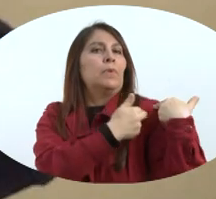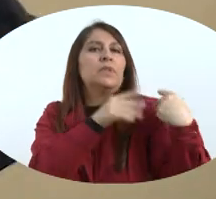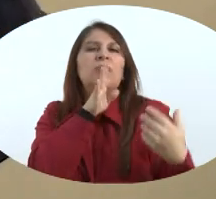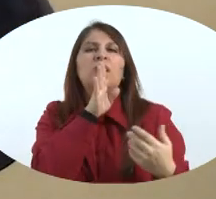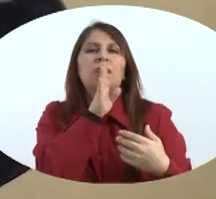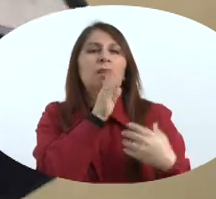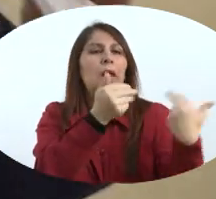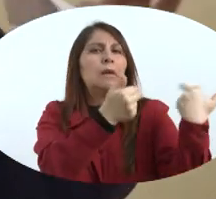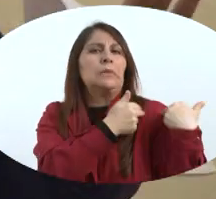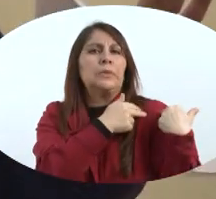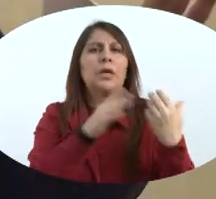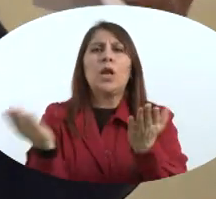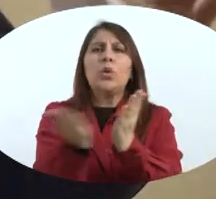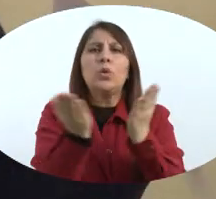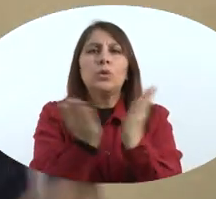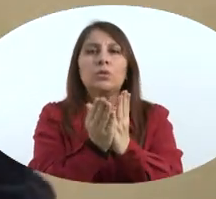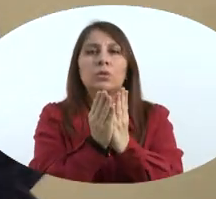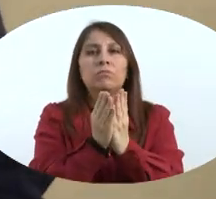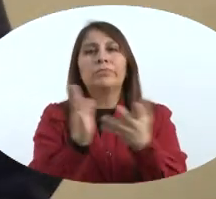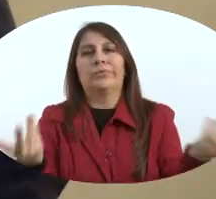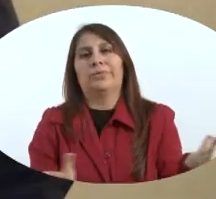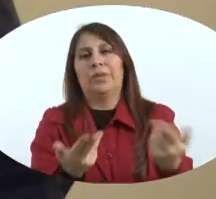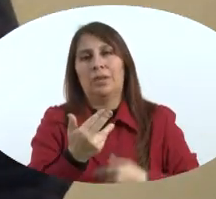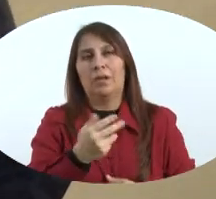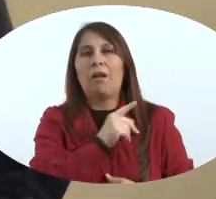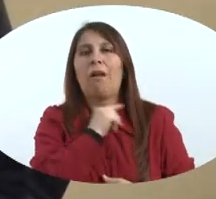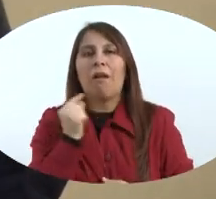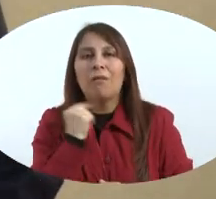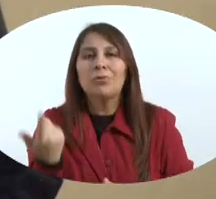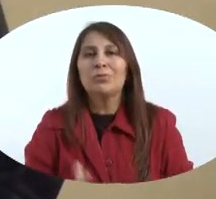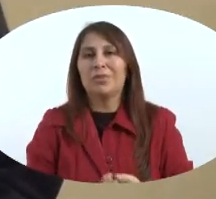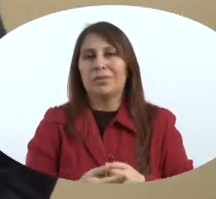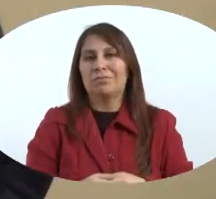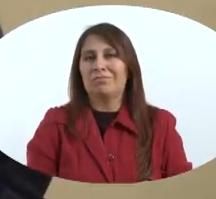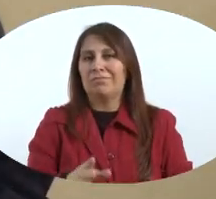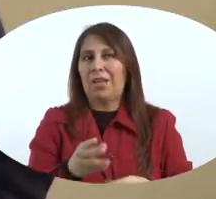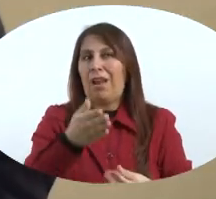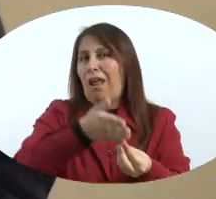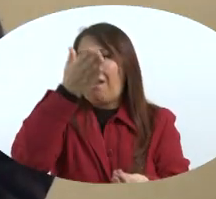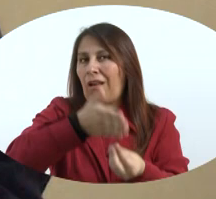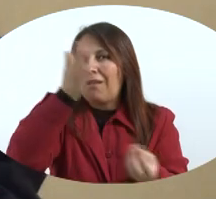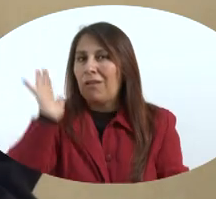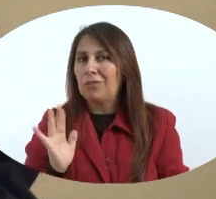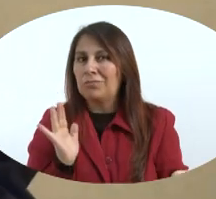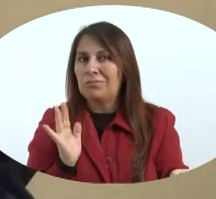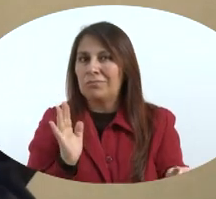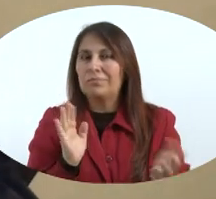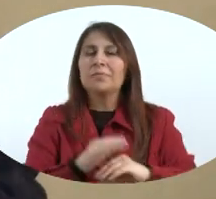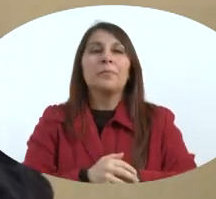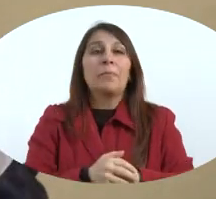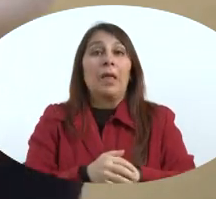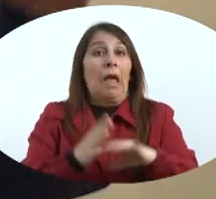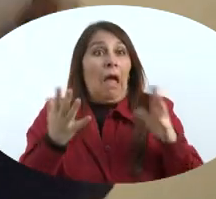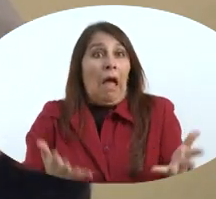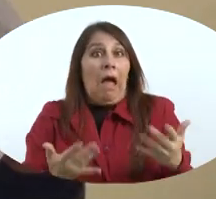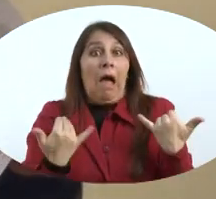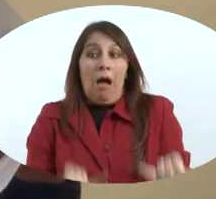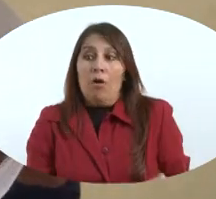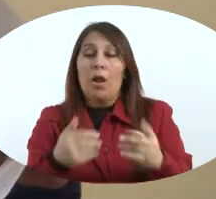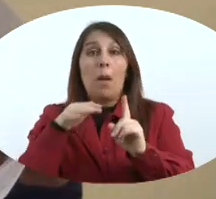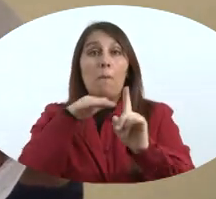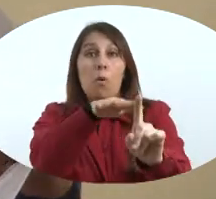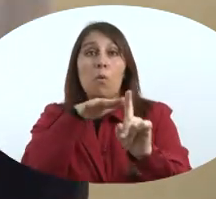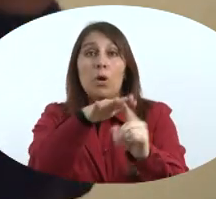yo motivó pero la religión dominaba el contenido que se enseñaban las formas todo lo que se hacían en torno a la representación y lo que hace el movimiento